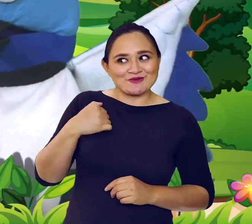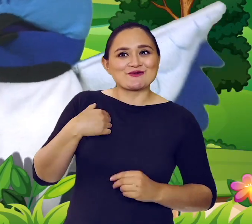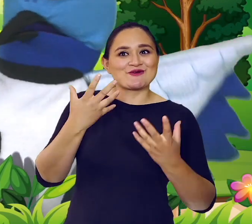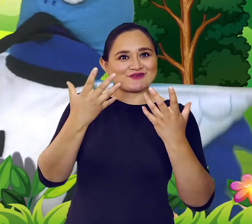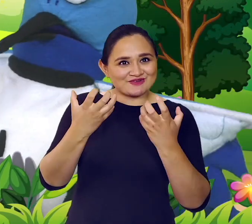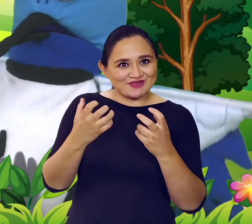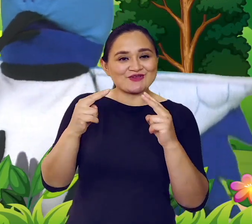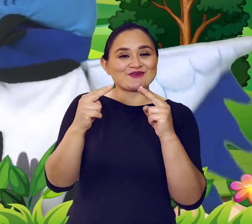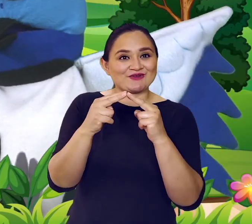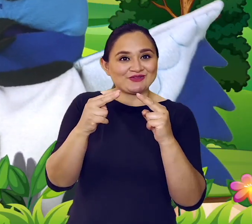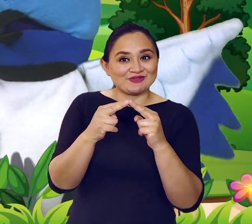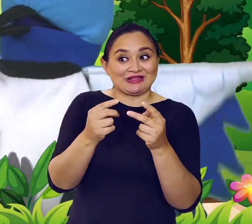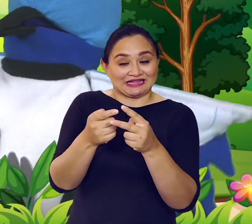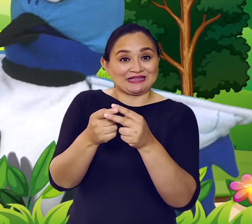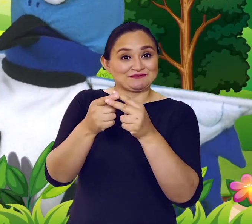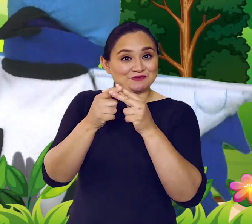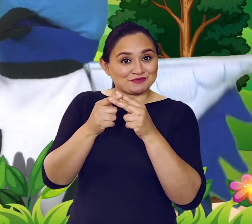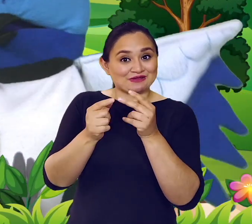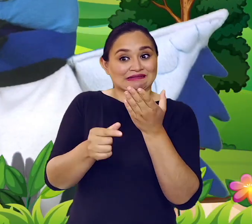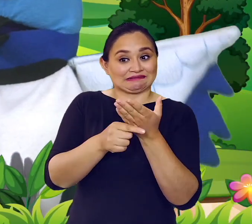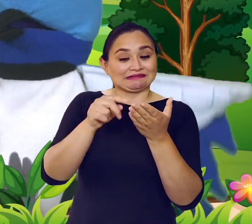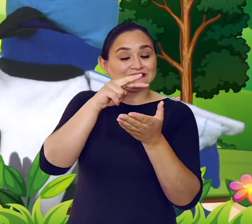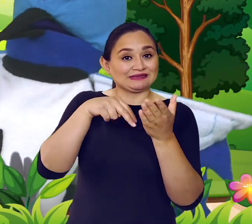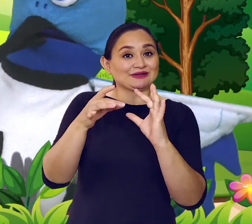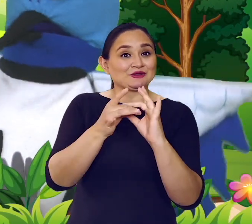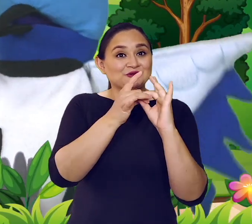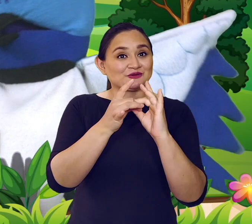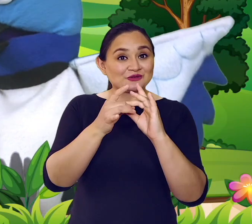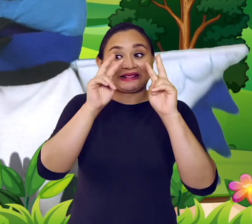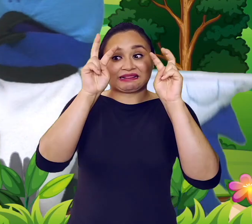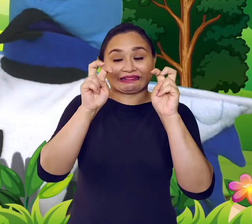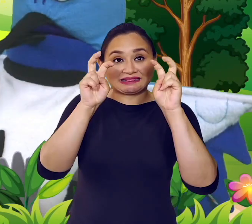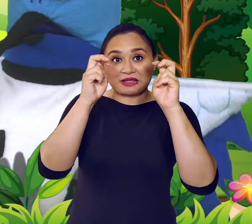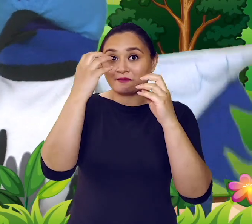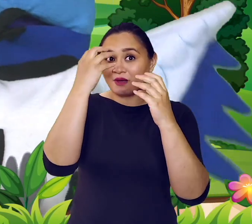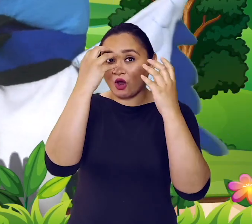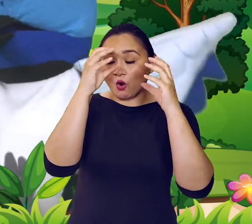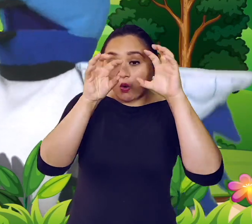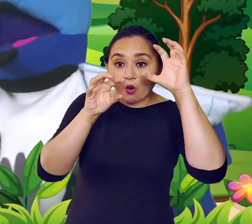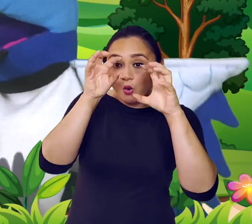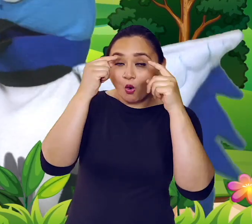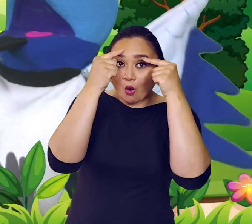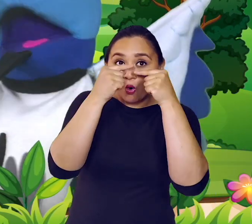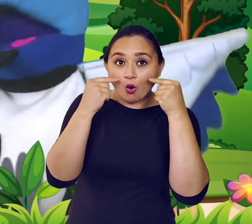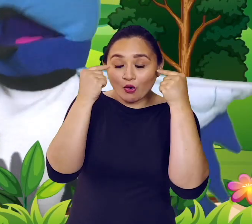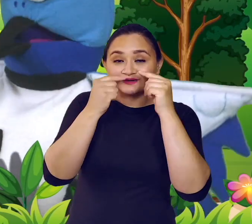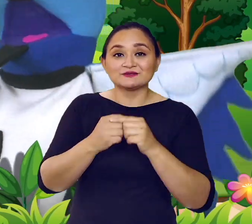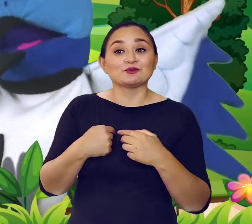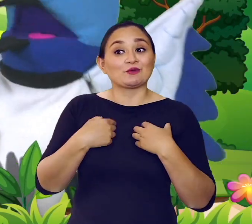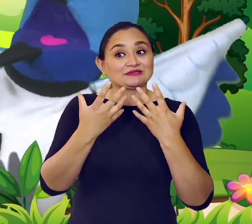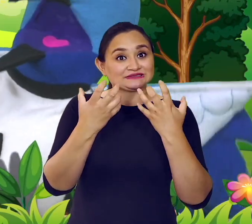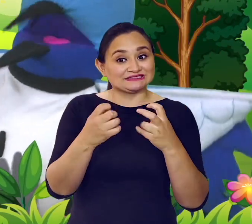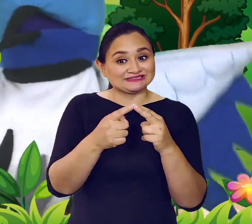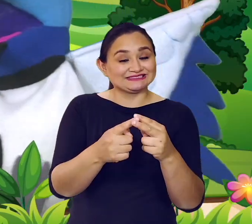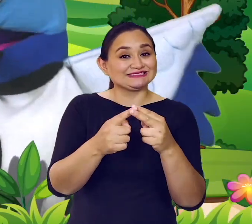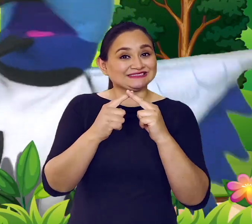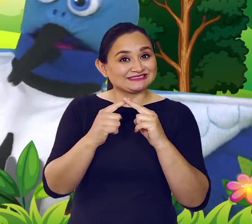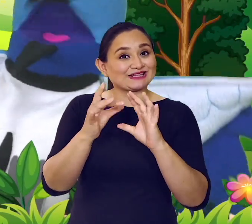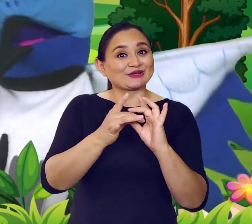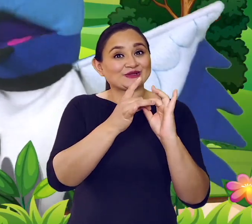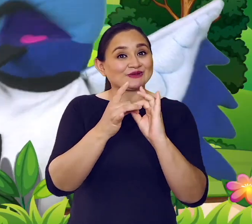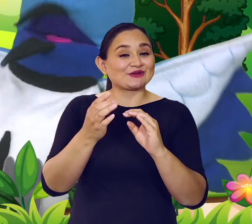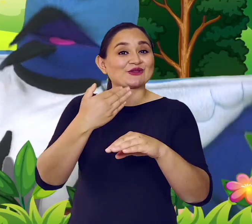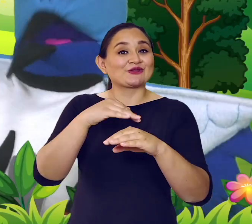2. Yo quiero que me preste un cuento sobre osos. Y yo quiero que me preste